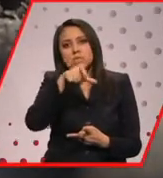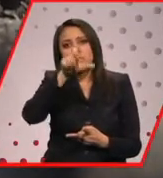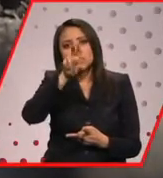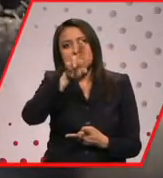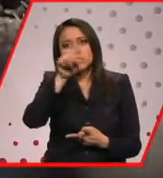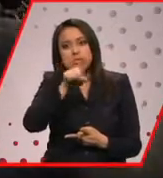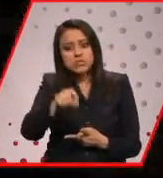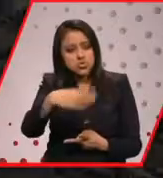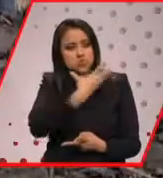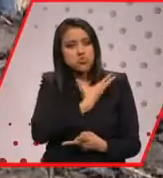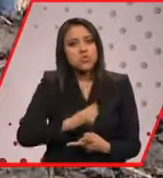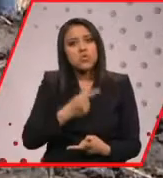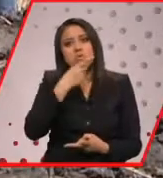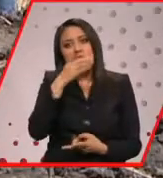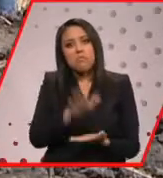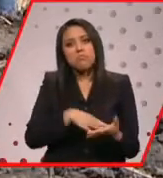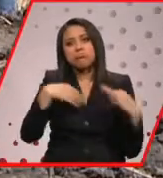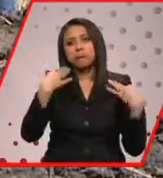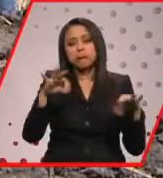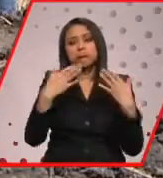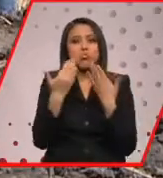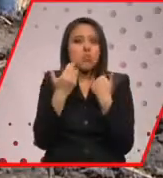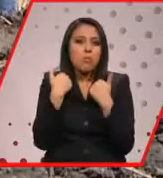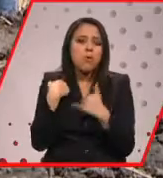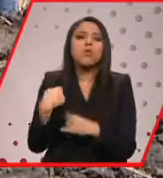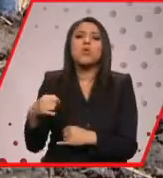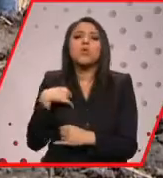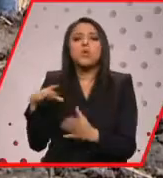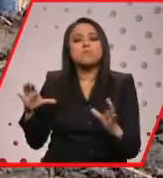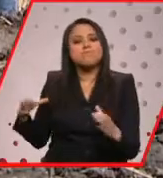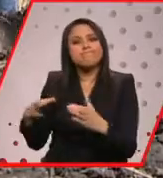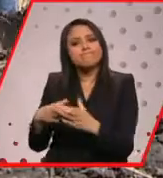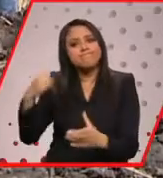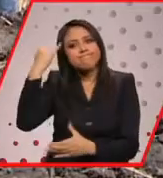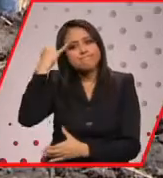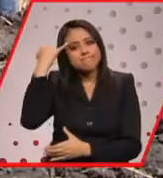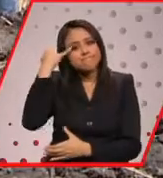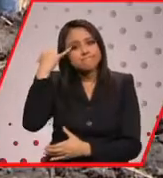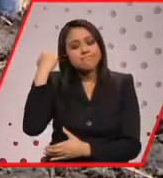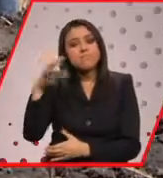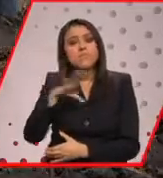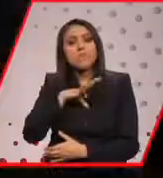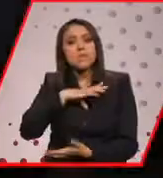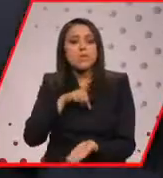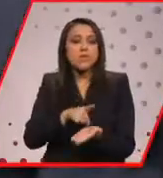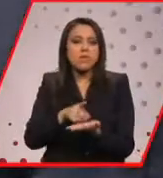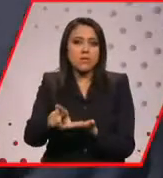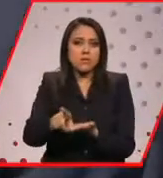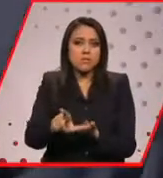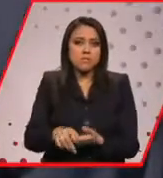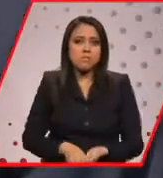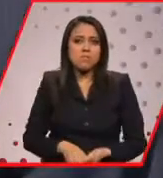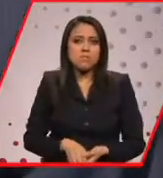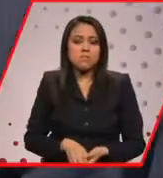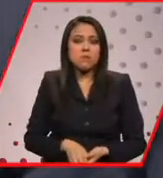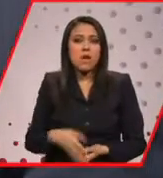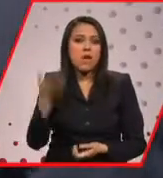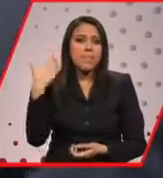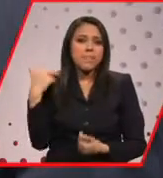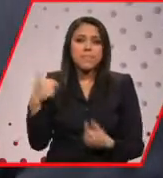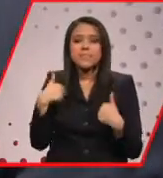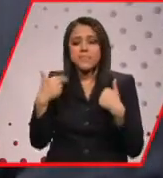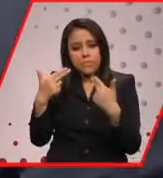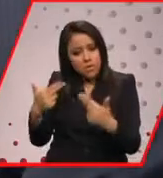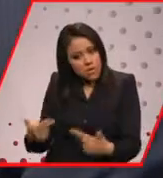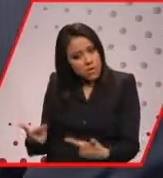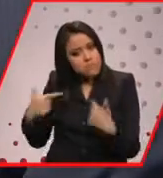propios, pero dicen que al ser una comunidad indígena, tienen derechos en sus tierras. Desde sus ancestros poseen esas tierras y